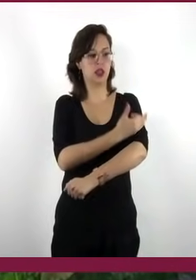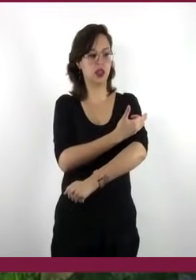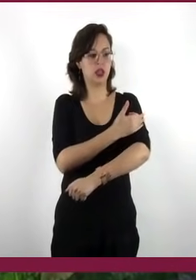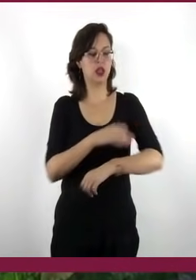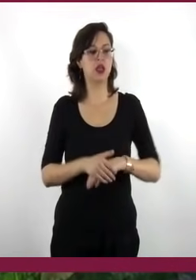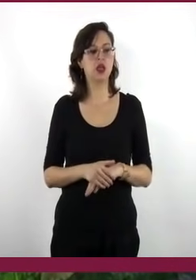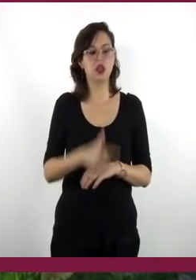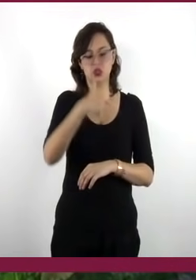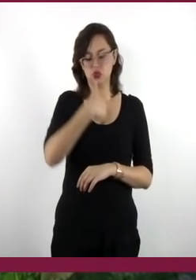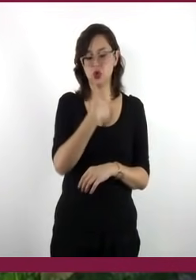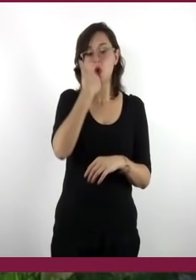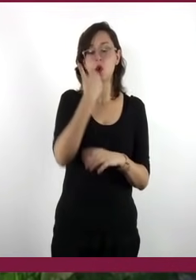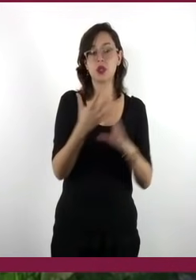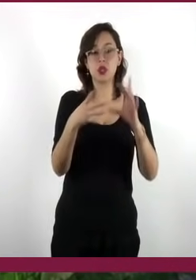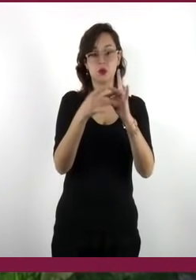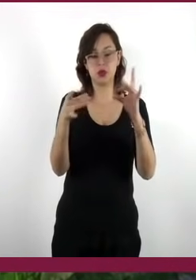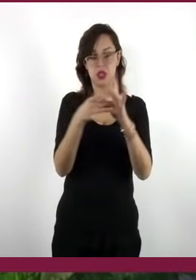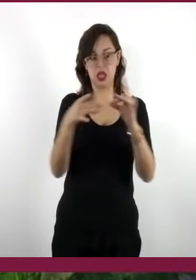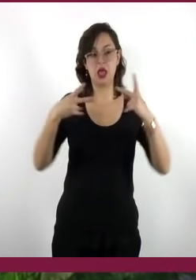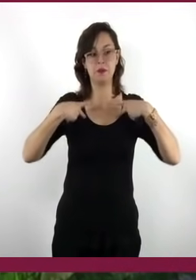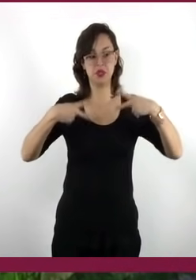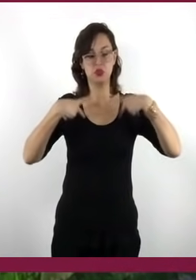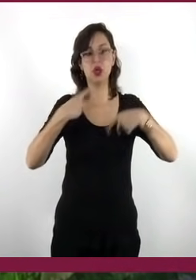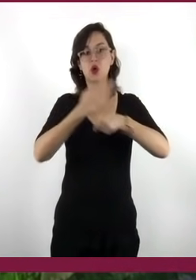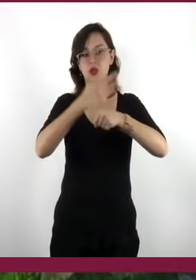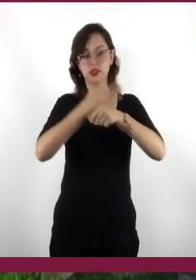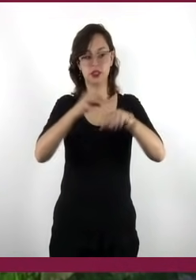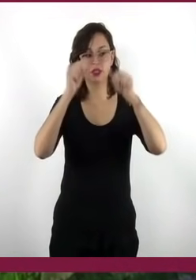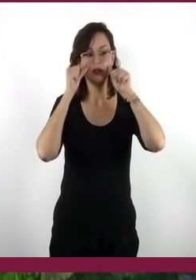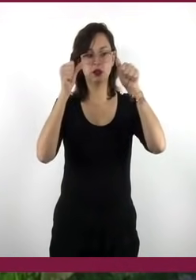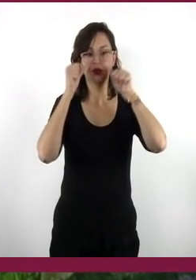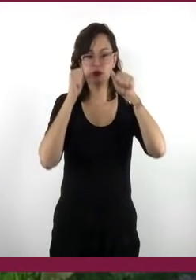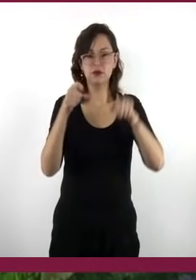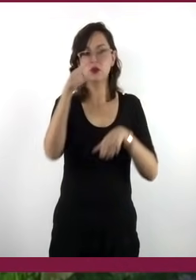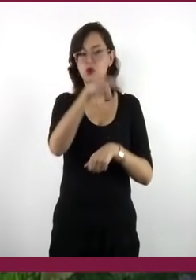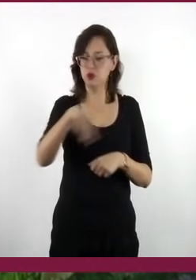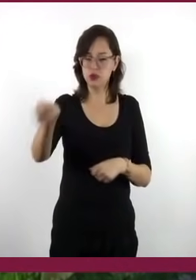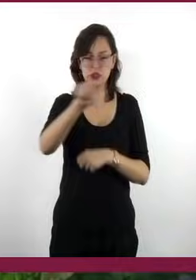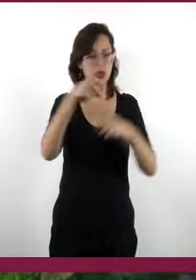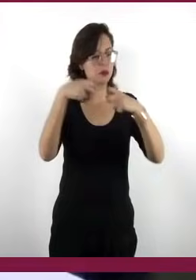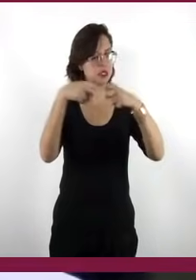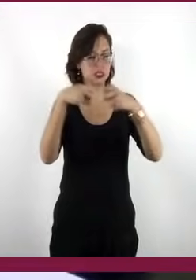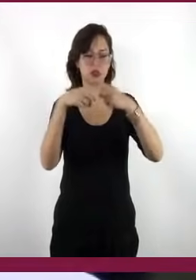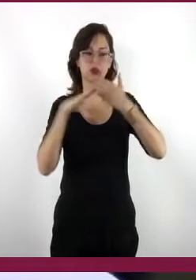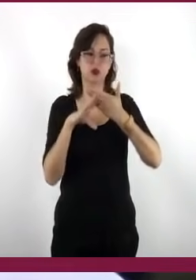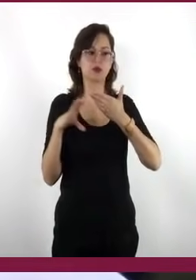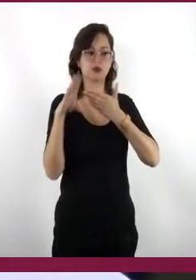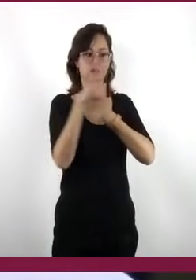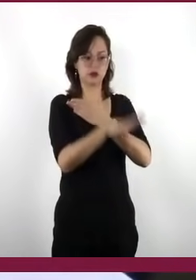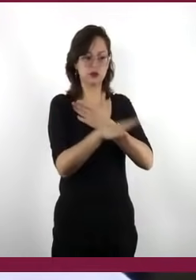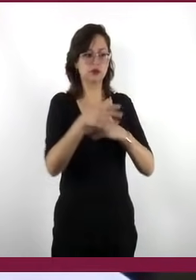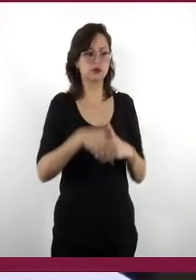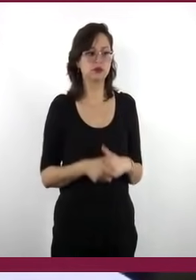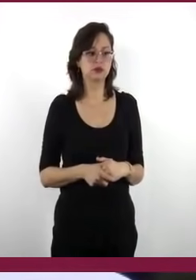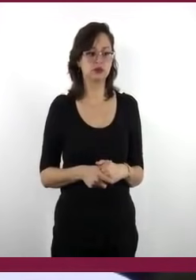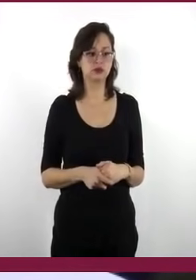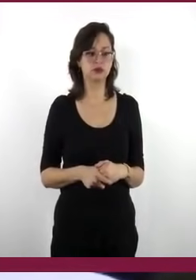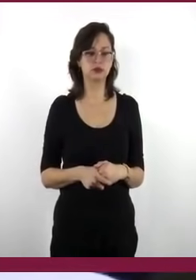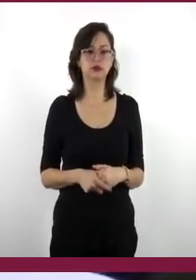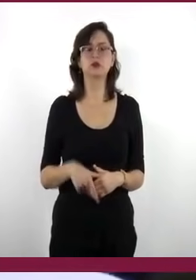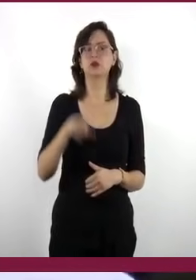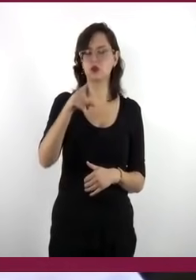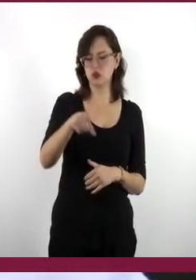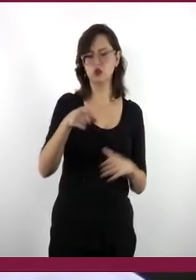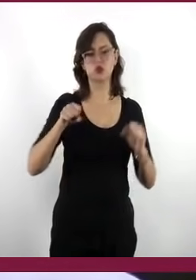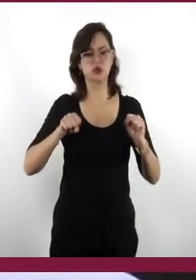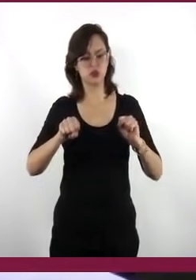explicar a la gente que ahorita vea el programa, traten de ya no usar plástico. Traten de... Cuando vayan